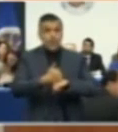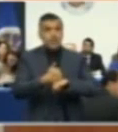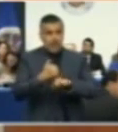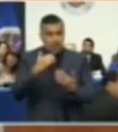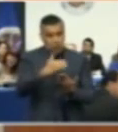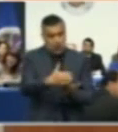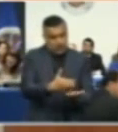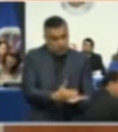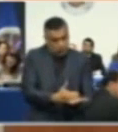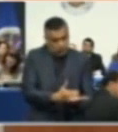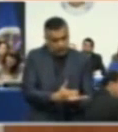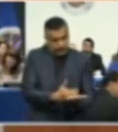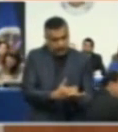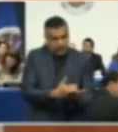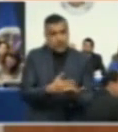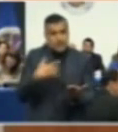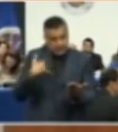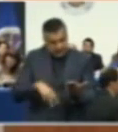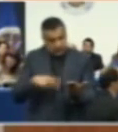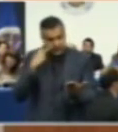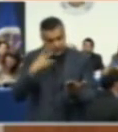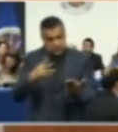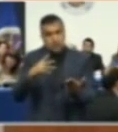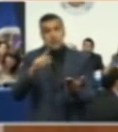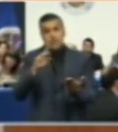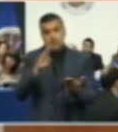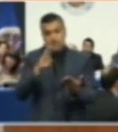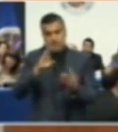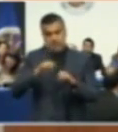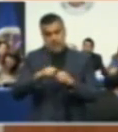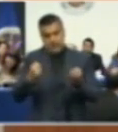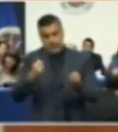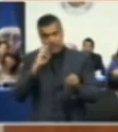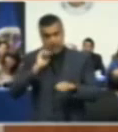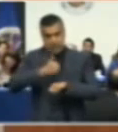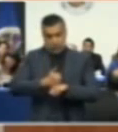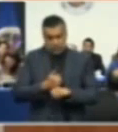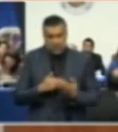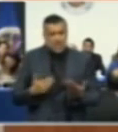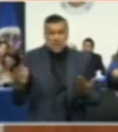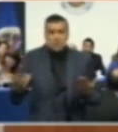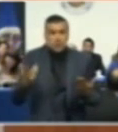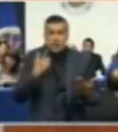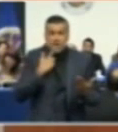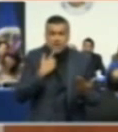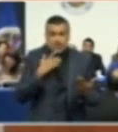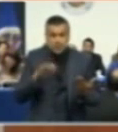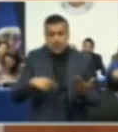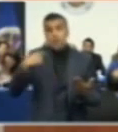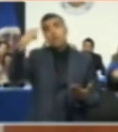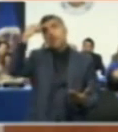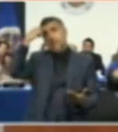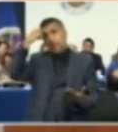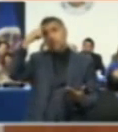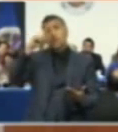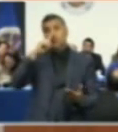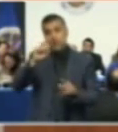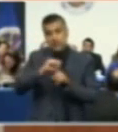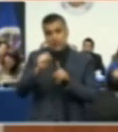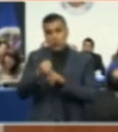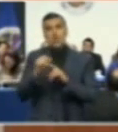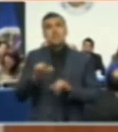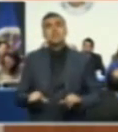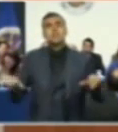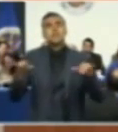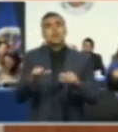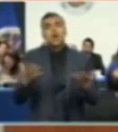de la convención se evidencian grandes brechas de implementación. ¿Y por qué decimos que pensamos que es una situación